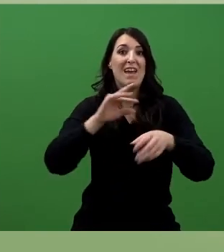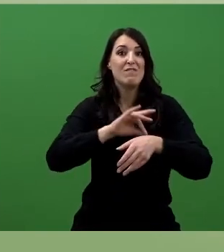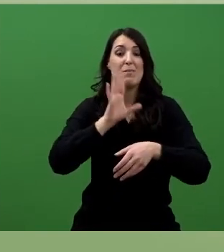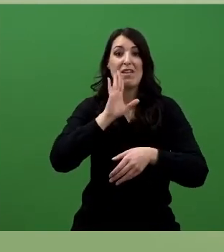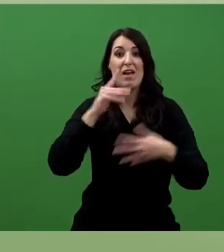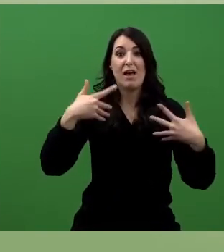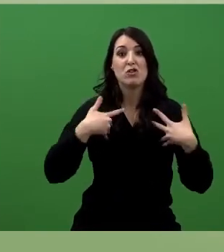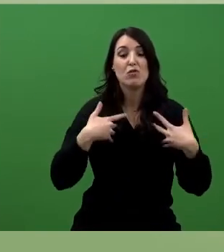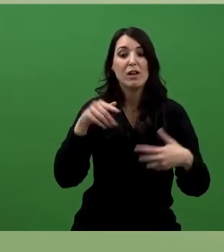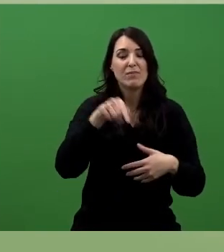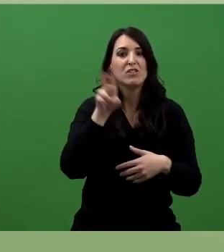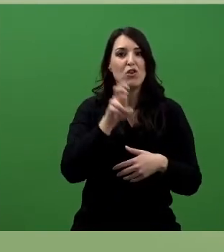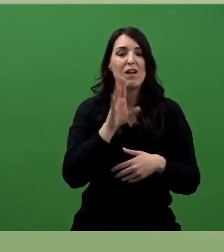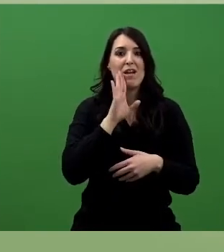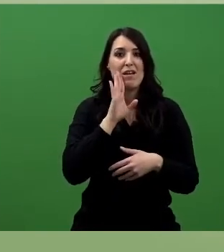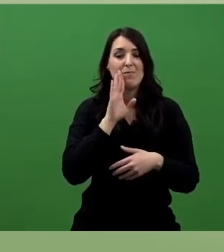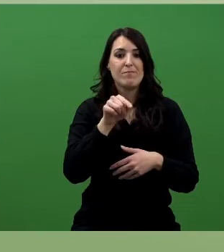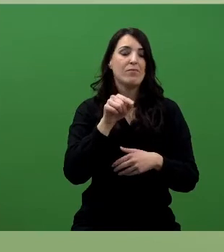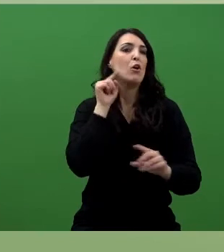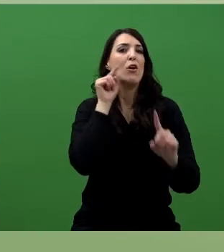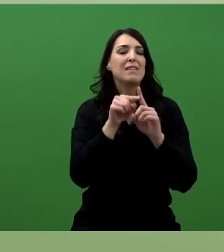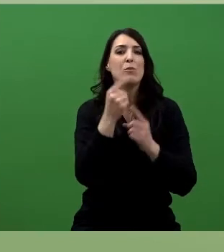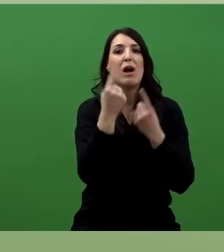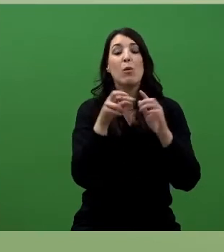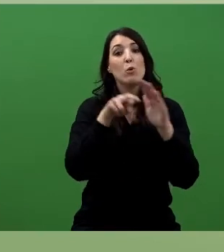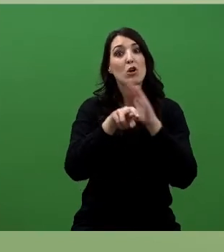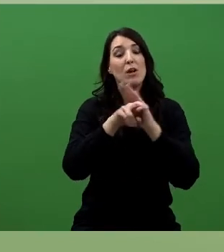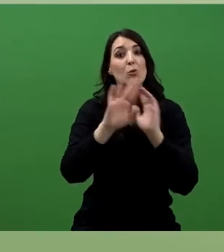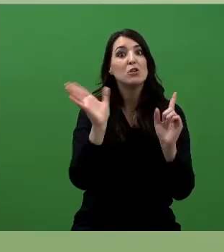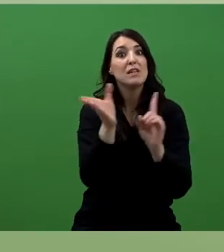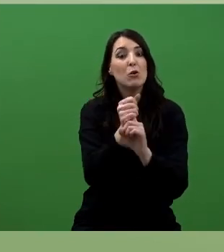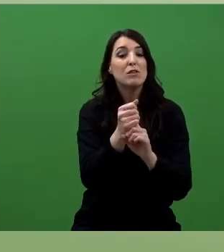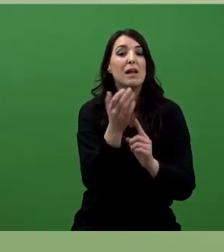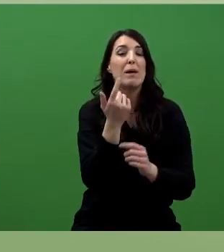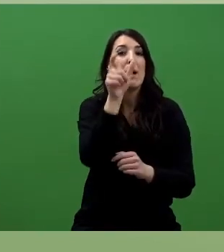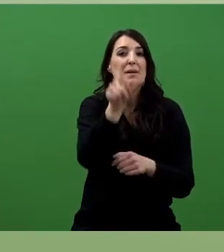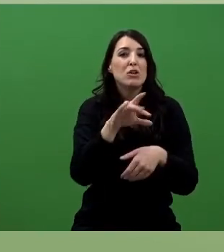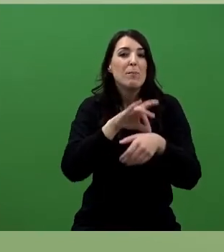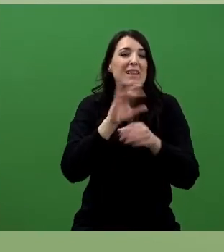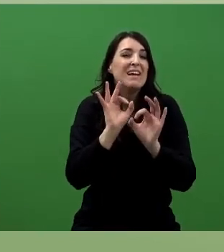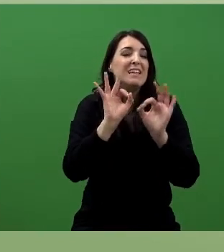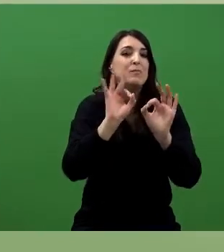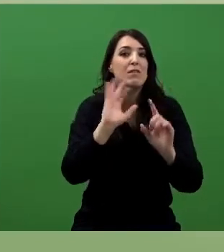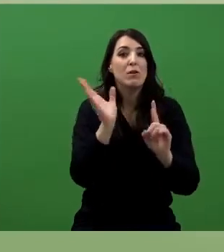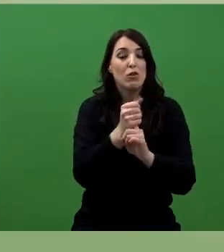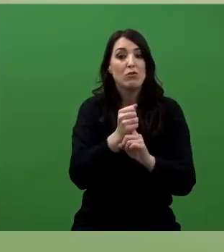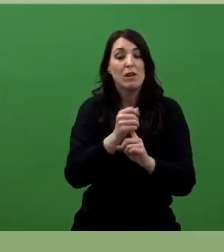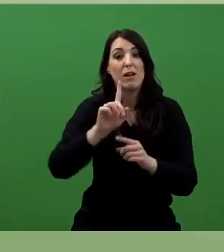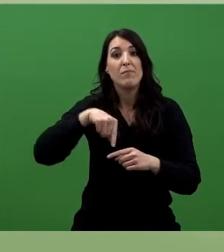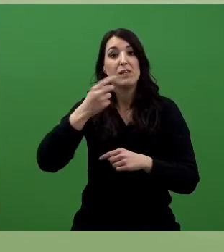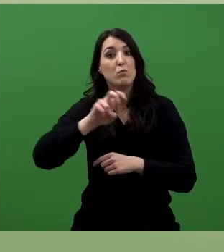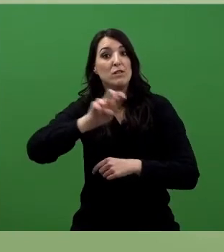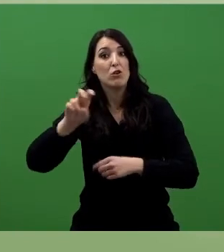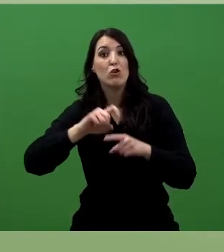sirve para esto, para encontrar algunos recursos donde podamos encontrar un paciente muy específico. Luego tenemos otro tipo